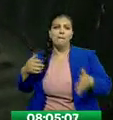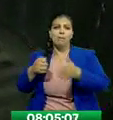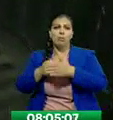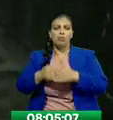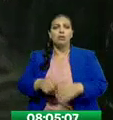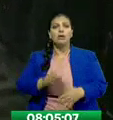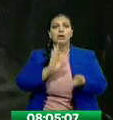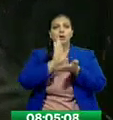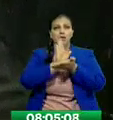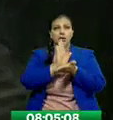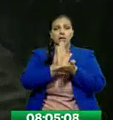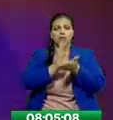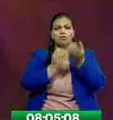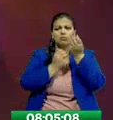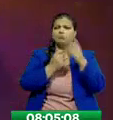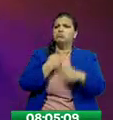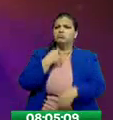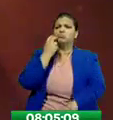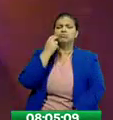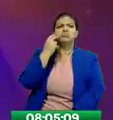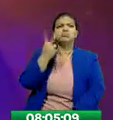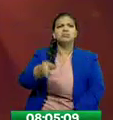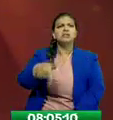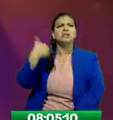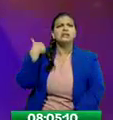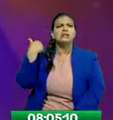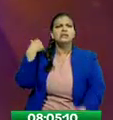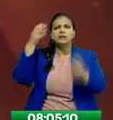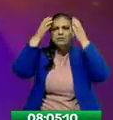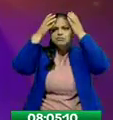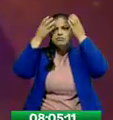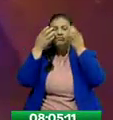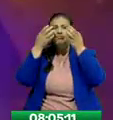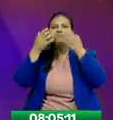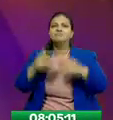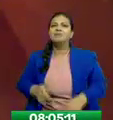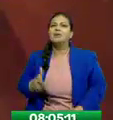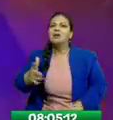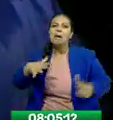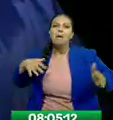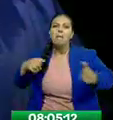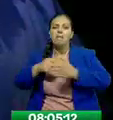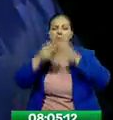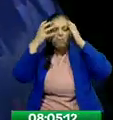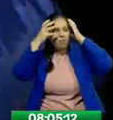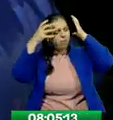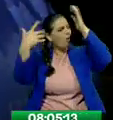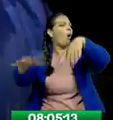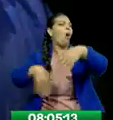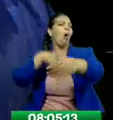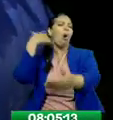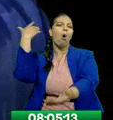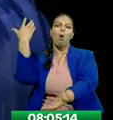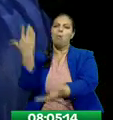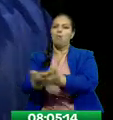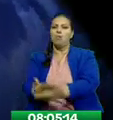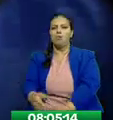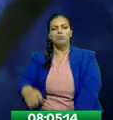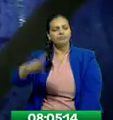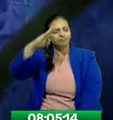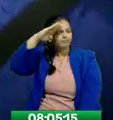protección. Sin embargo, el dispositivo no fue suficiente para salvarle la vida. El casco salió volando. El